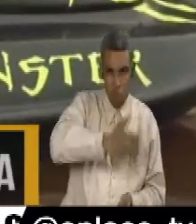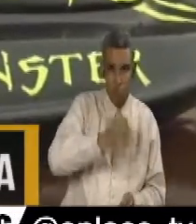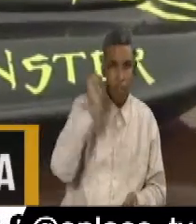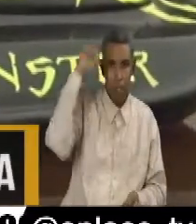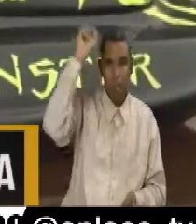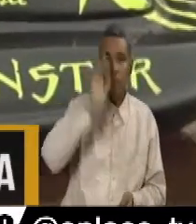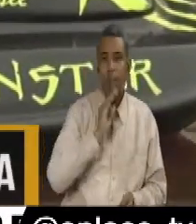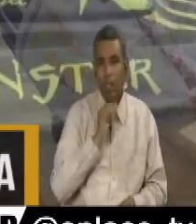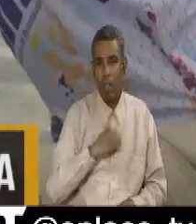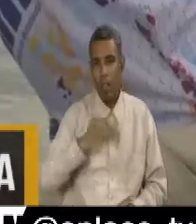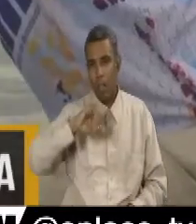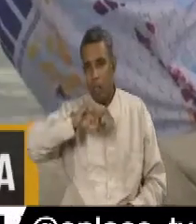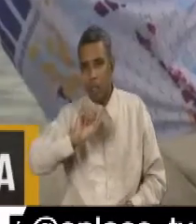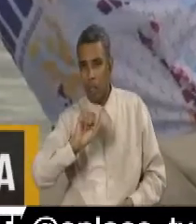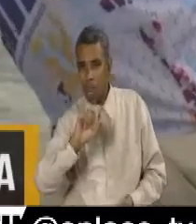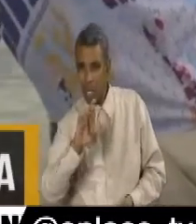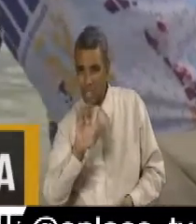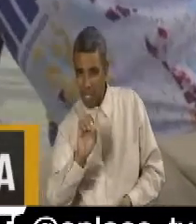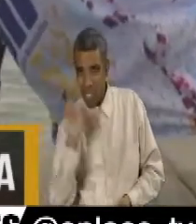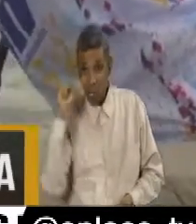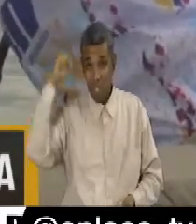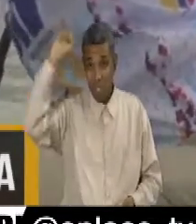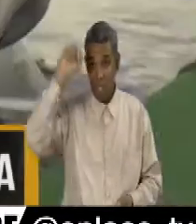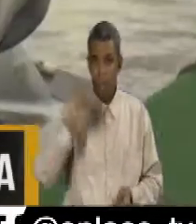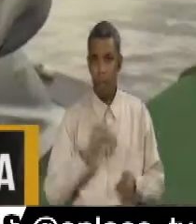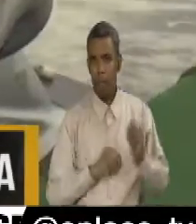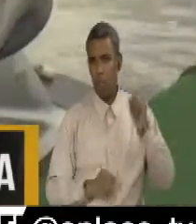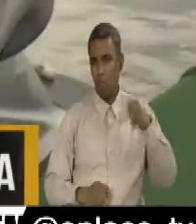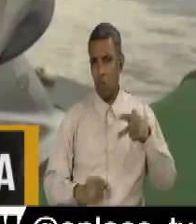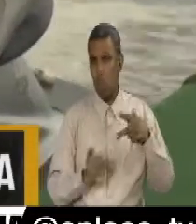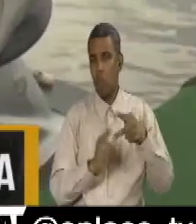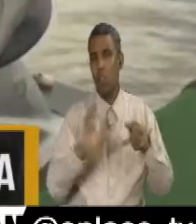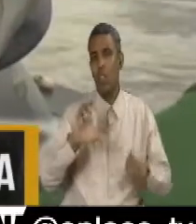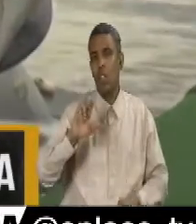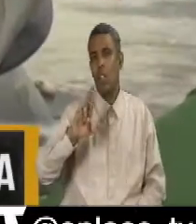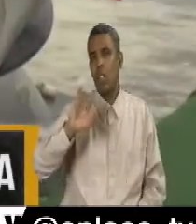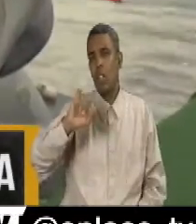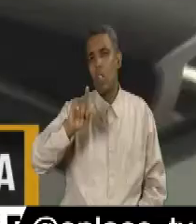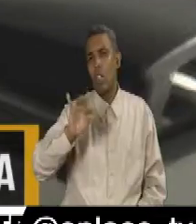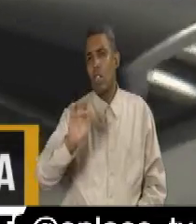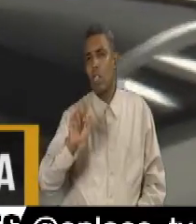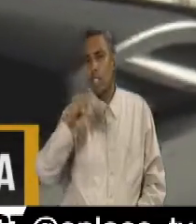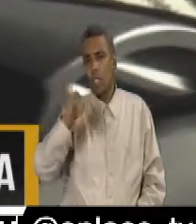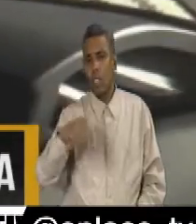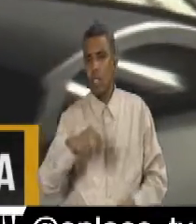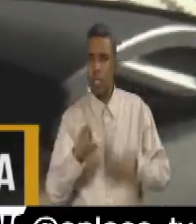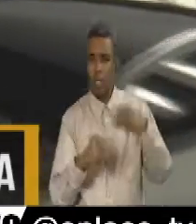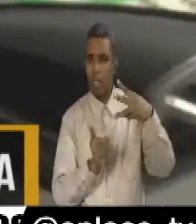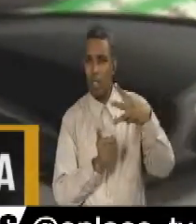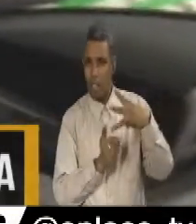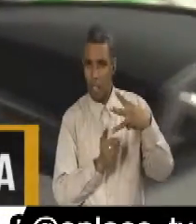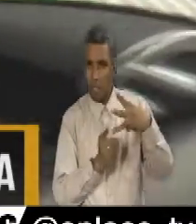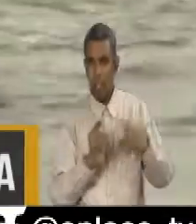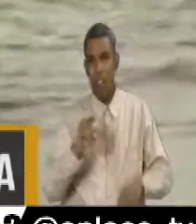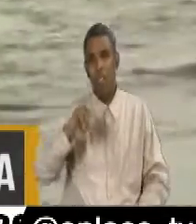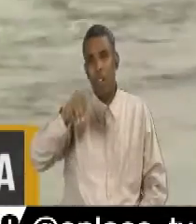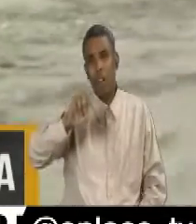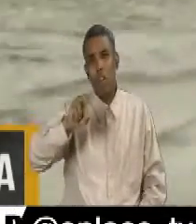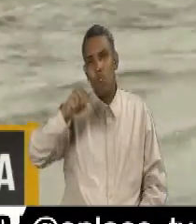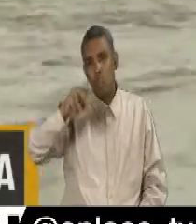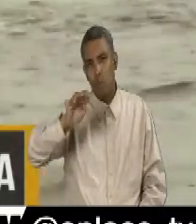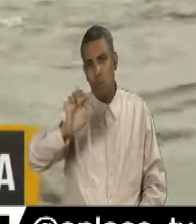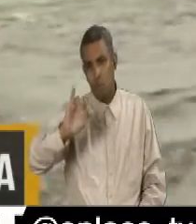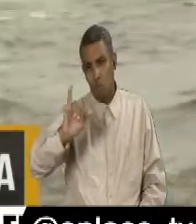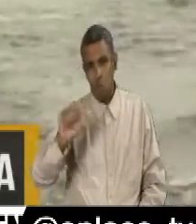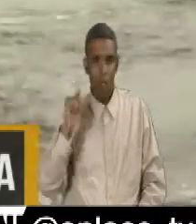campeón fue para Jairo Andrés Calderón, el de subcampeón para Cristian Alexander Lozano y el tercer lugar para Sara Montoya Galeano. En